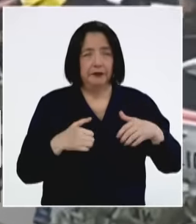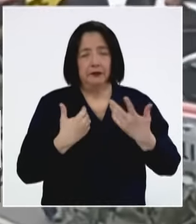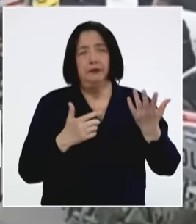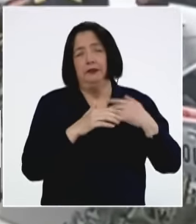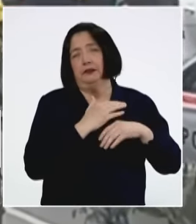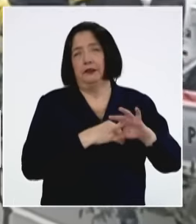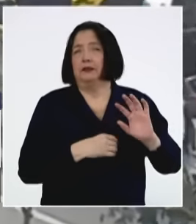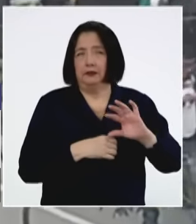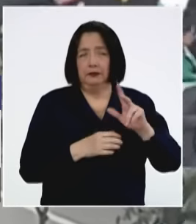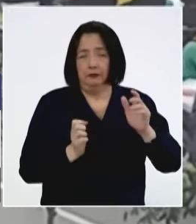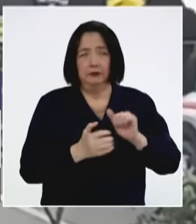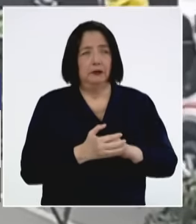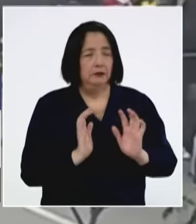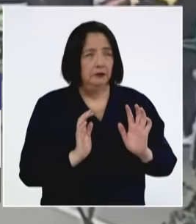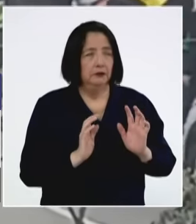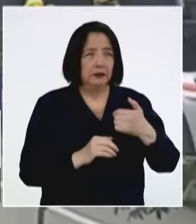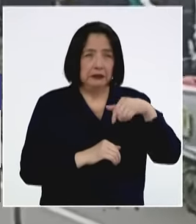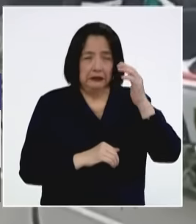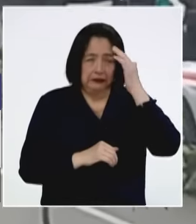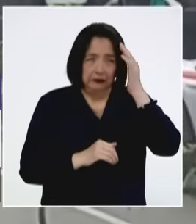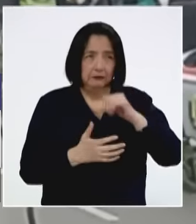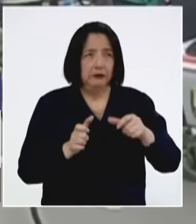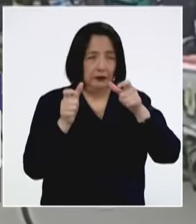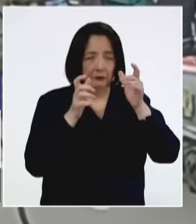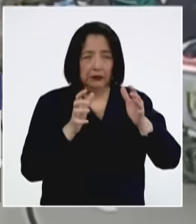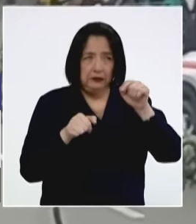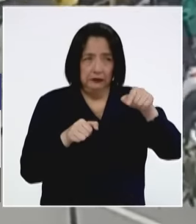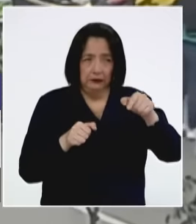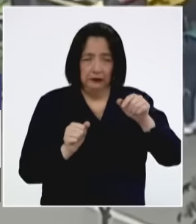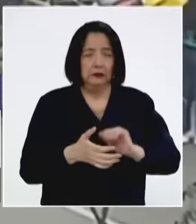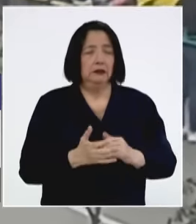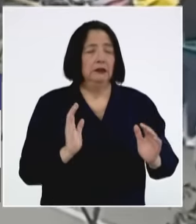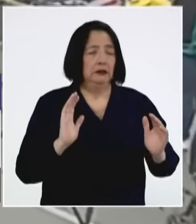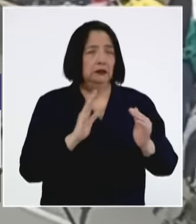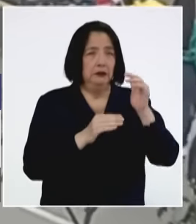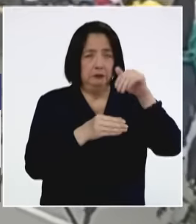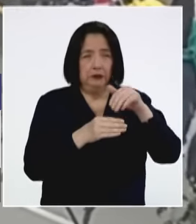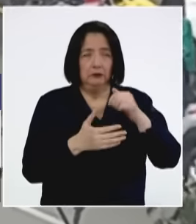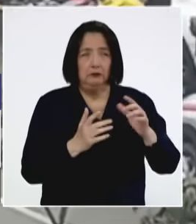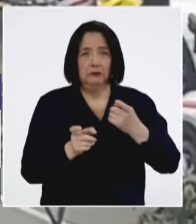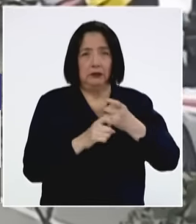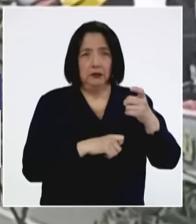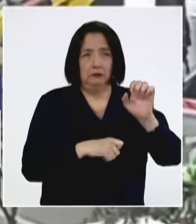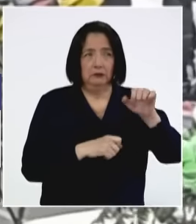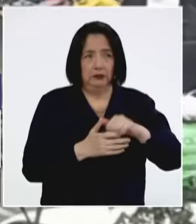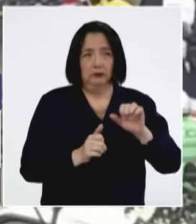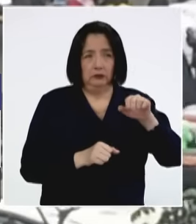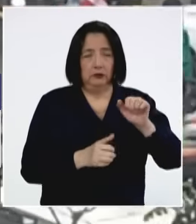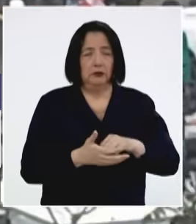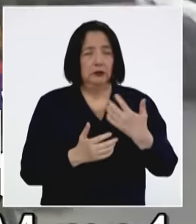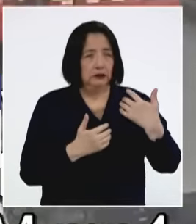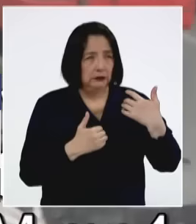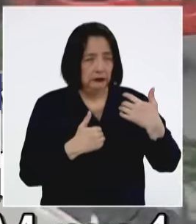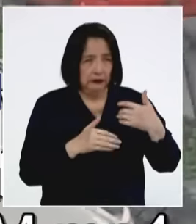cometer este delito. Se sabe que el vigilante de este establecimiento bancario fue herido también por estos sujetos. Ya